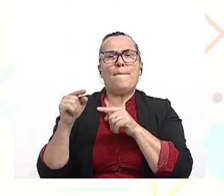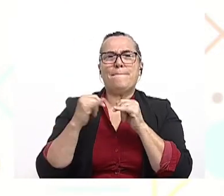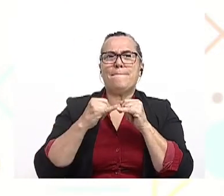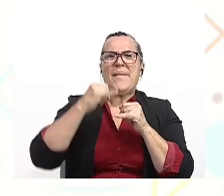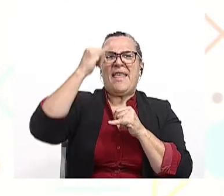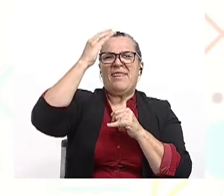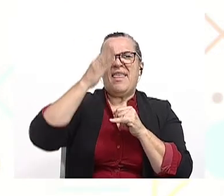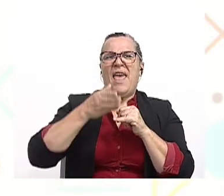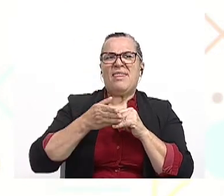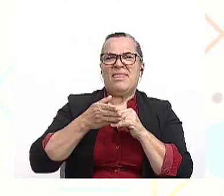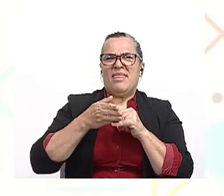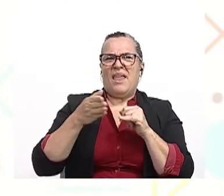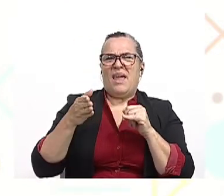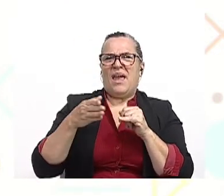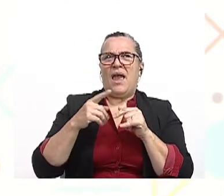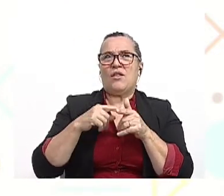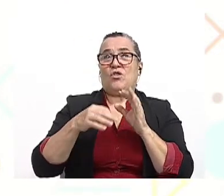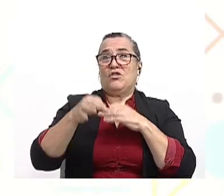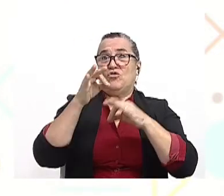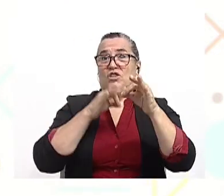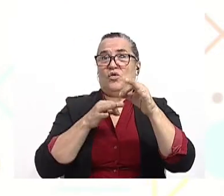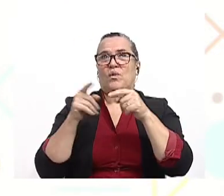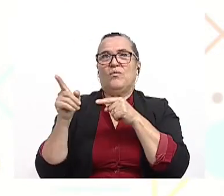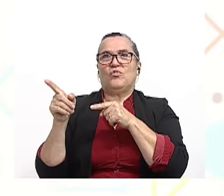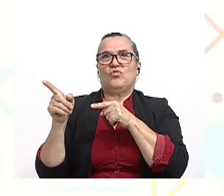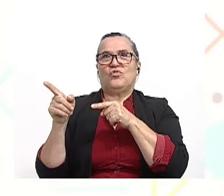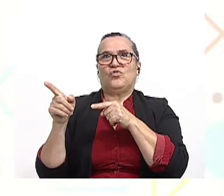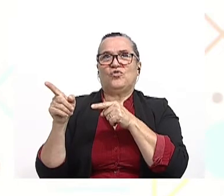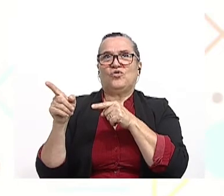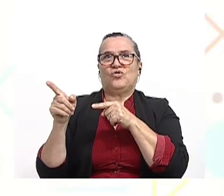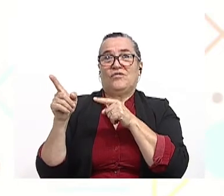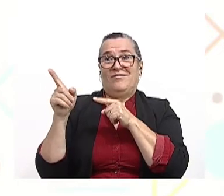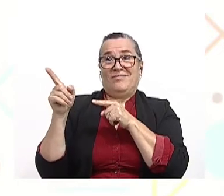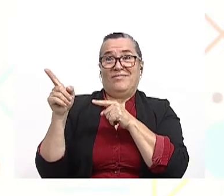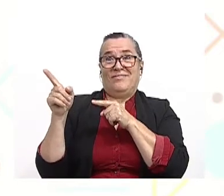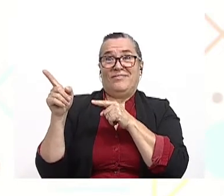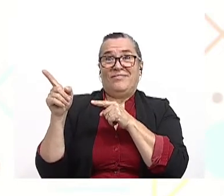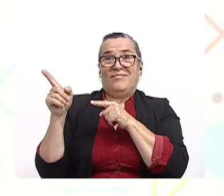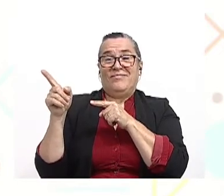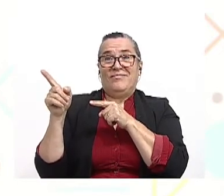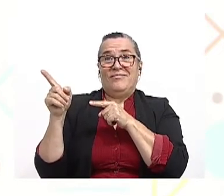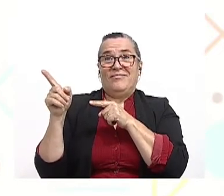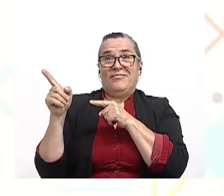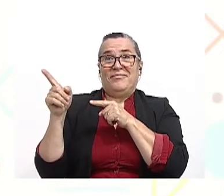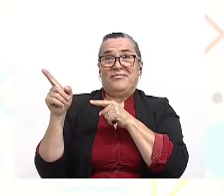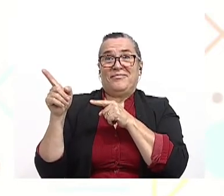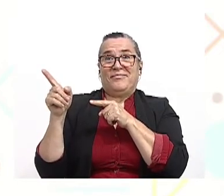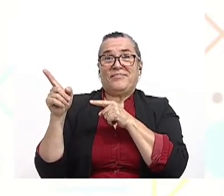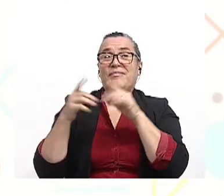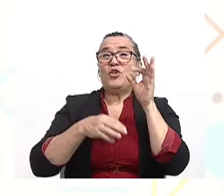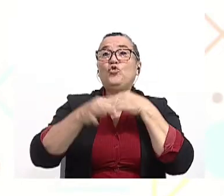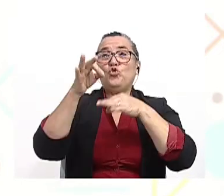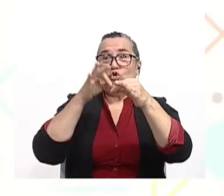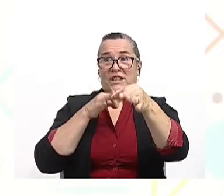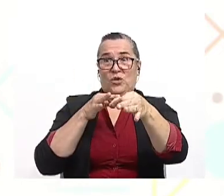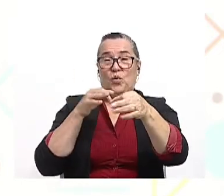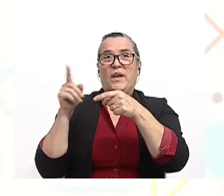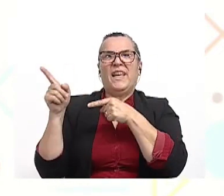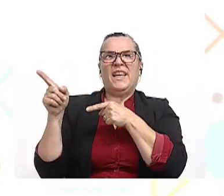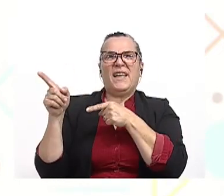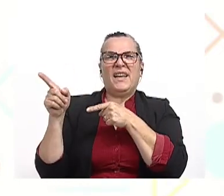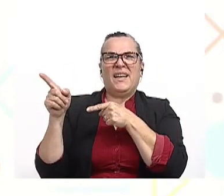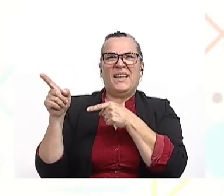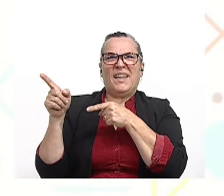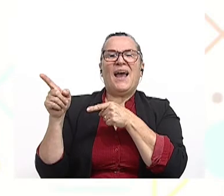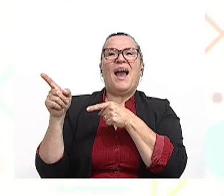pendiente. Recuerden, vamos a hacer la sustitución de x sub 1, y sub 1 y de x sub 2, y sub 2, de la siguiente